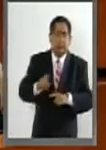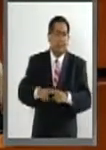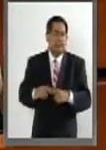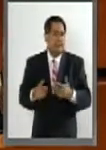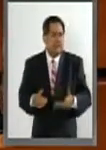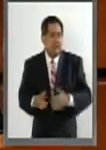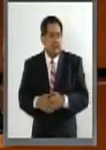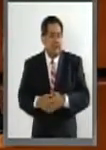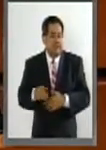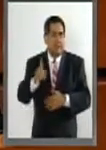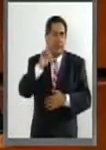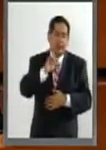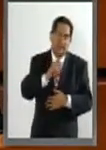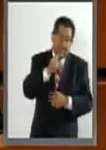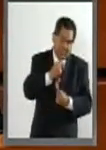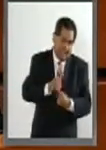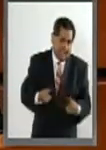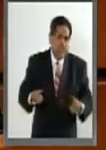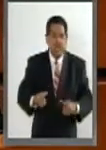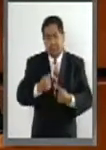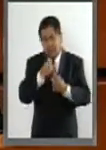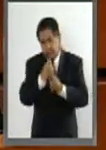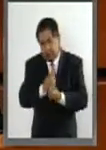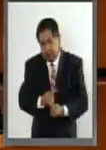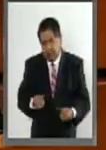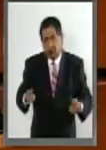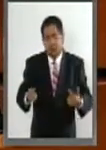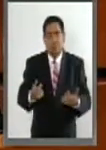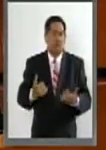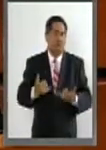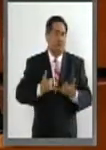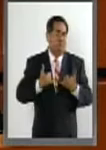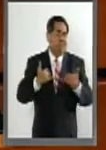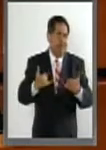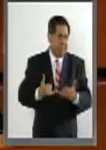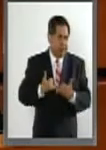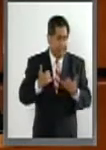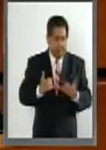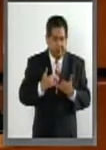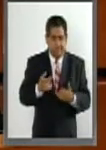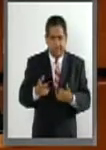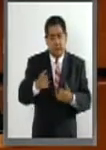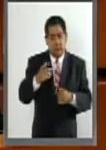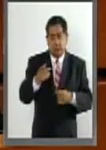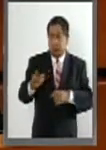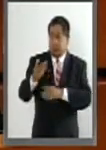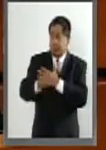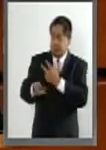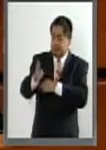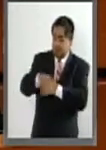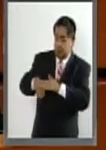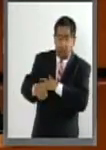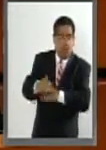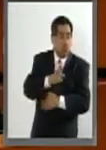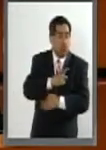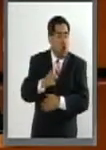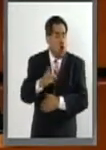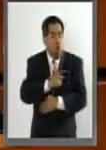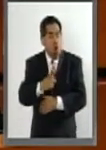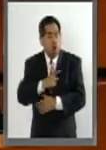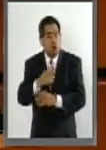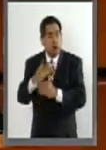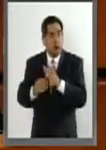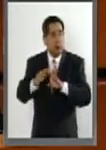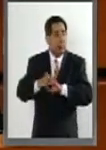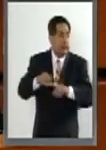encuentran las niñas, los niños y los adolescentes migrantes no acompañados,